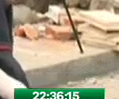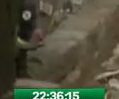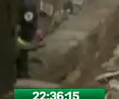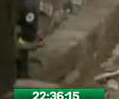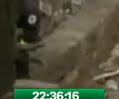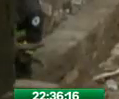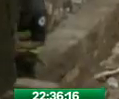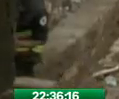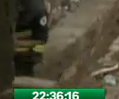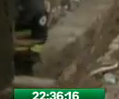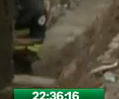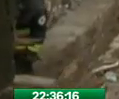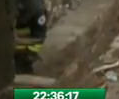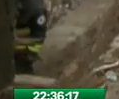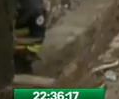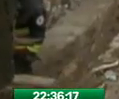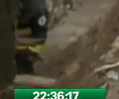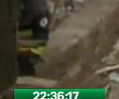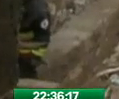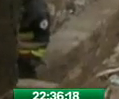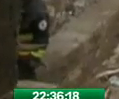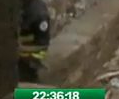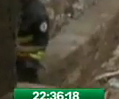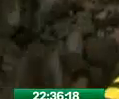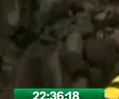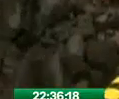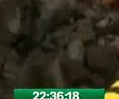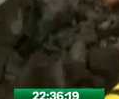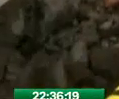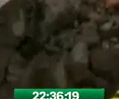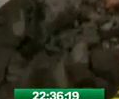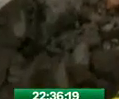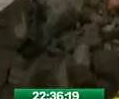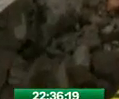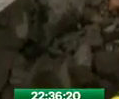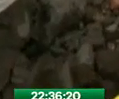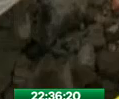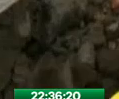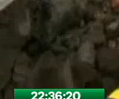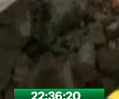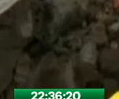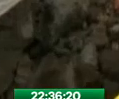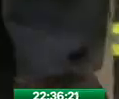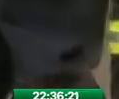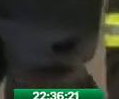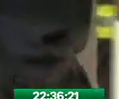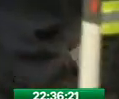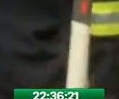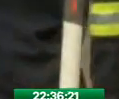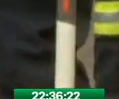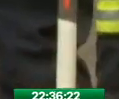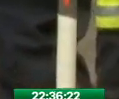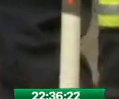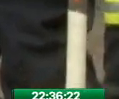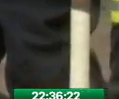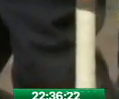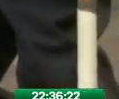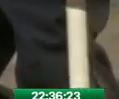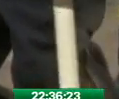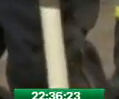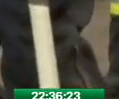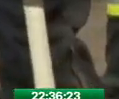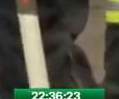interior. La vivienda quedó totalmente destruida. La remoción de escombros y las pesadas vigas para dejar el espacio seguro fue una